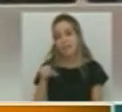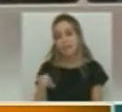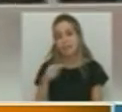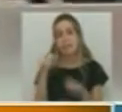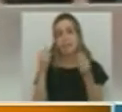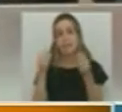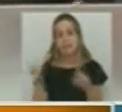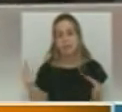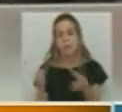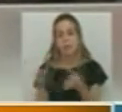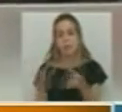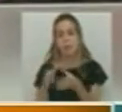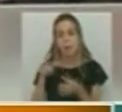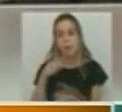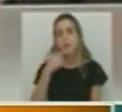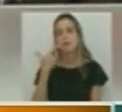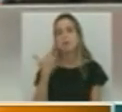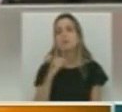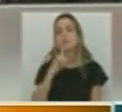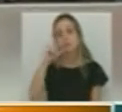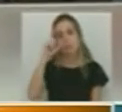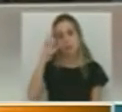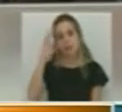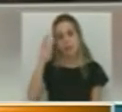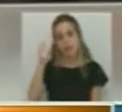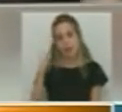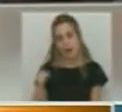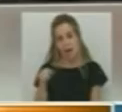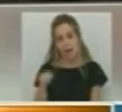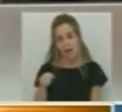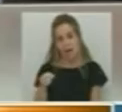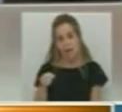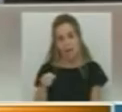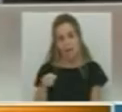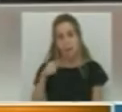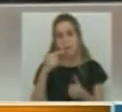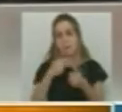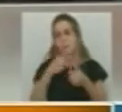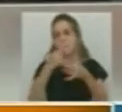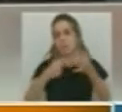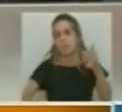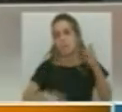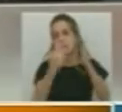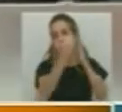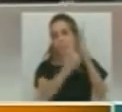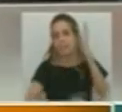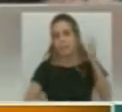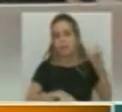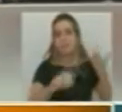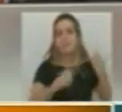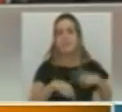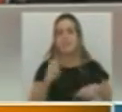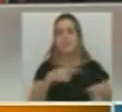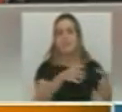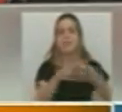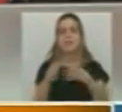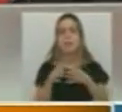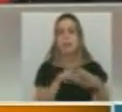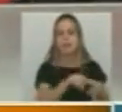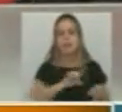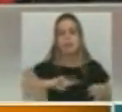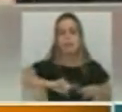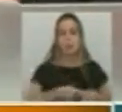que es un rejunte de partidos de izquierda dura, PTS, MST, Partido Obrero, se impuso